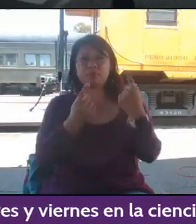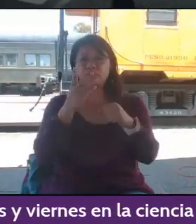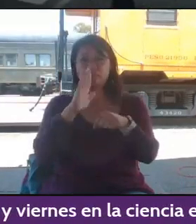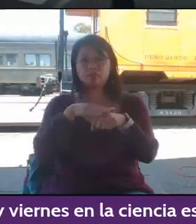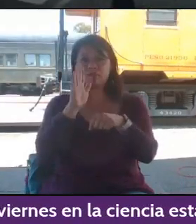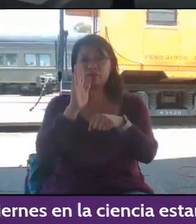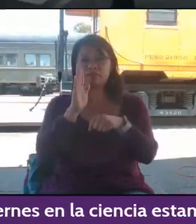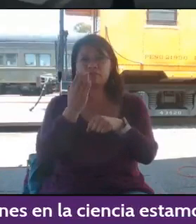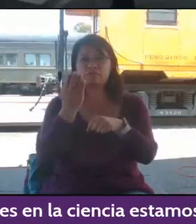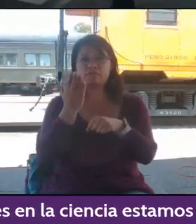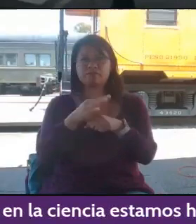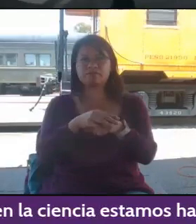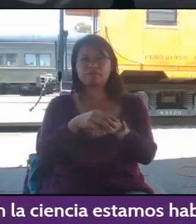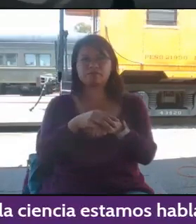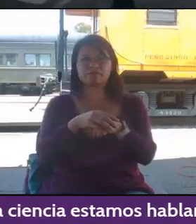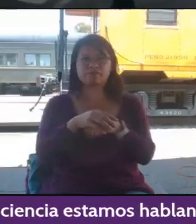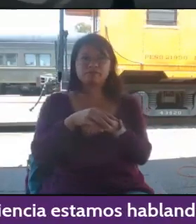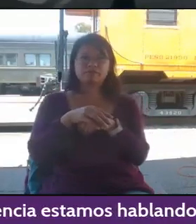Uy, ya va saliendo más.